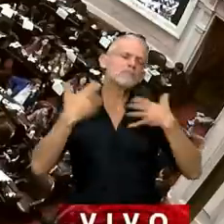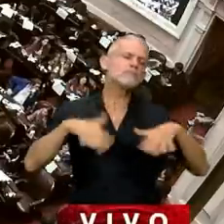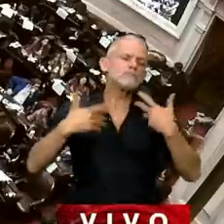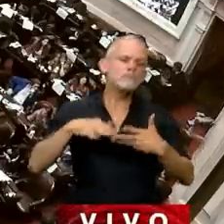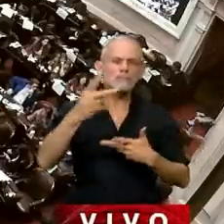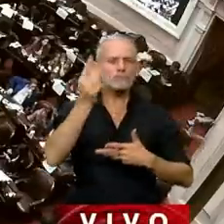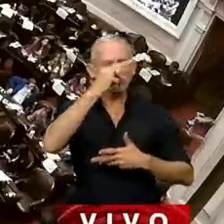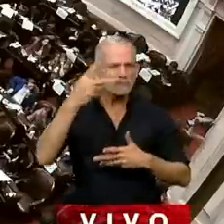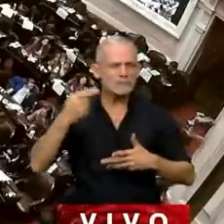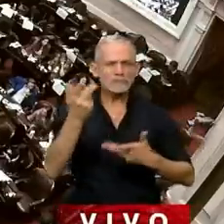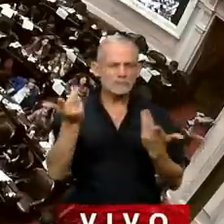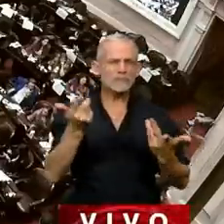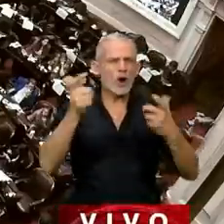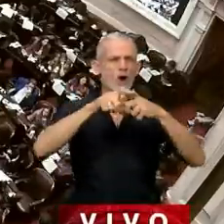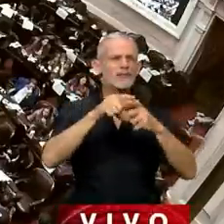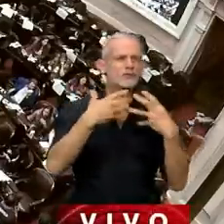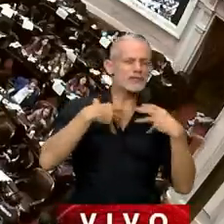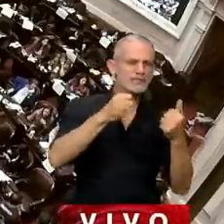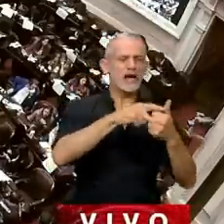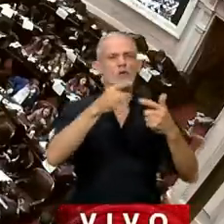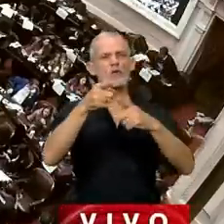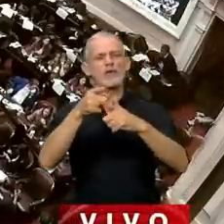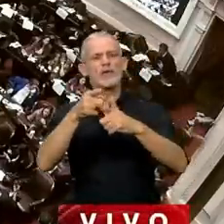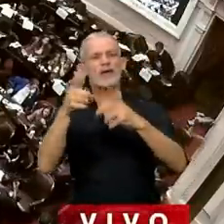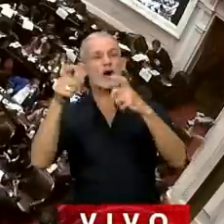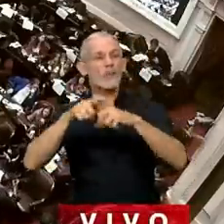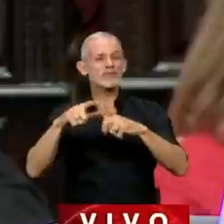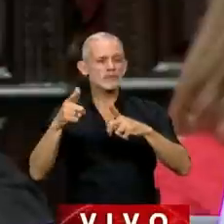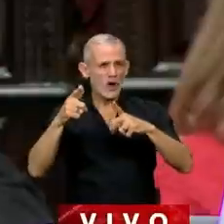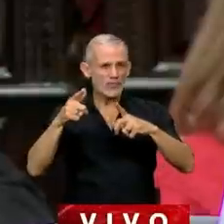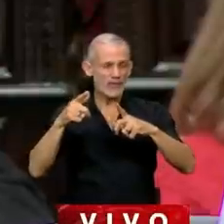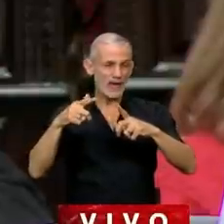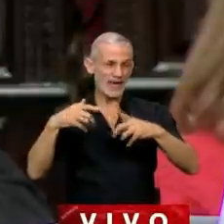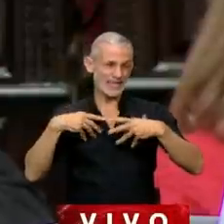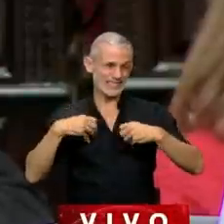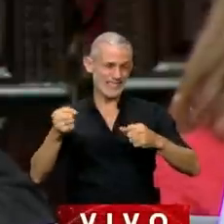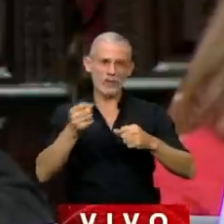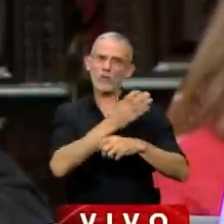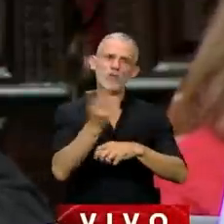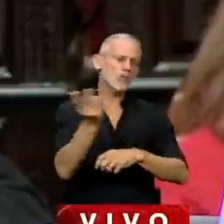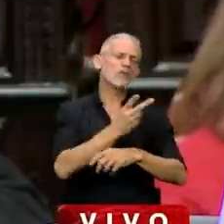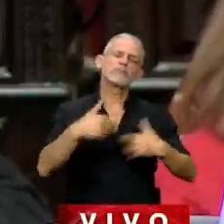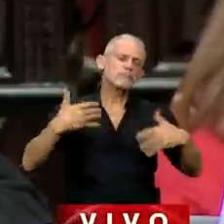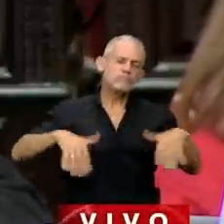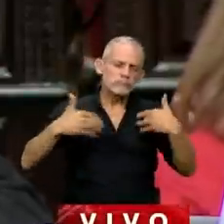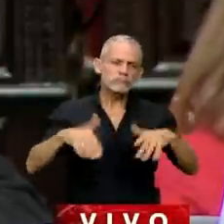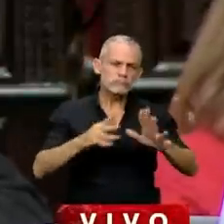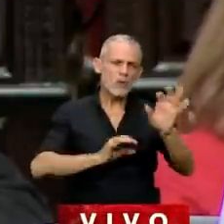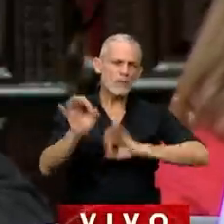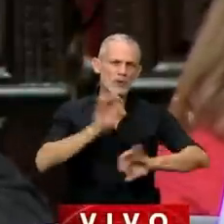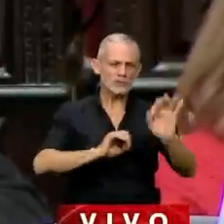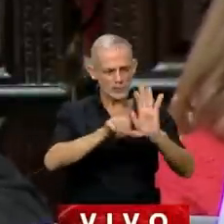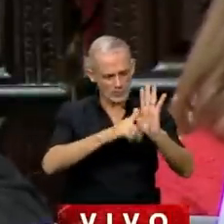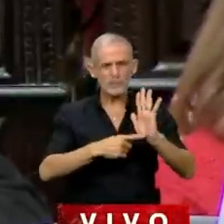que se llevaron adelante entre la Comisión de Salud y de Educación, especialmente en el trabajo sobre este proyecto, y que además